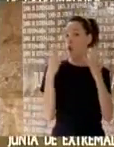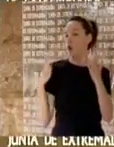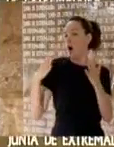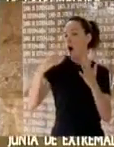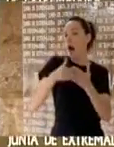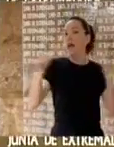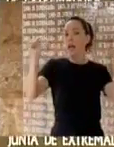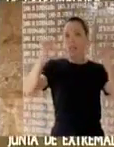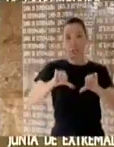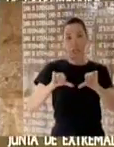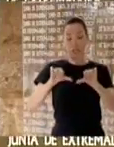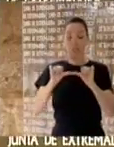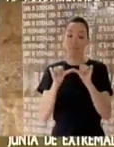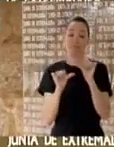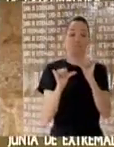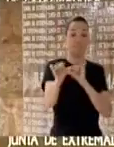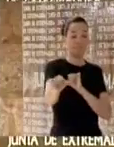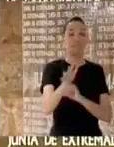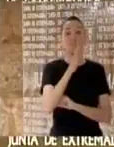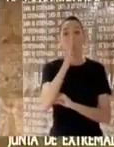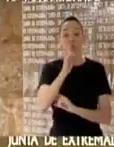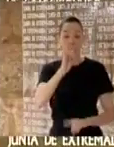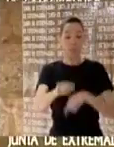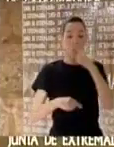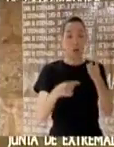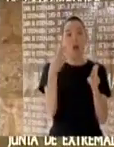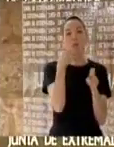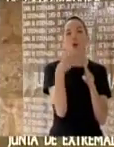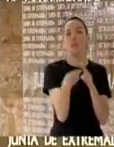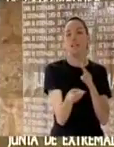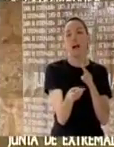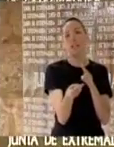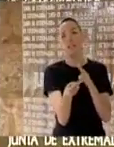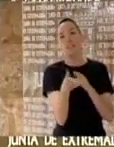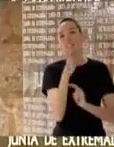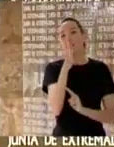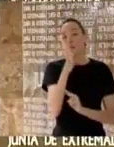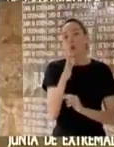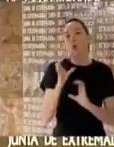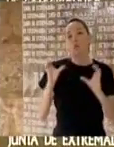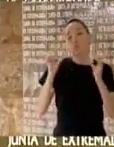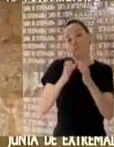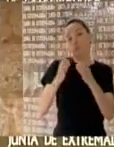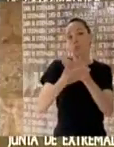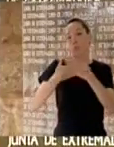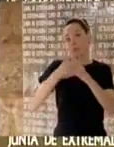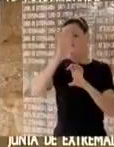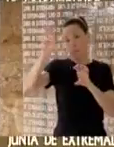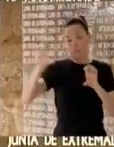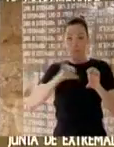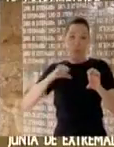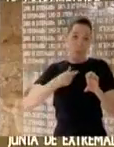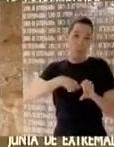las políticas que como consecuencia, digamos, de esa perspectiva conservadora que se dieron por parte de las autoridades comunitarias y también